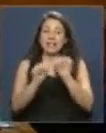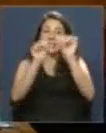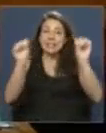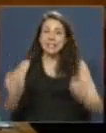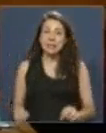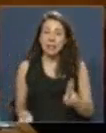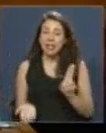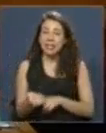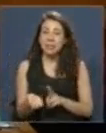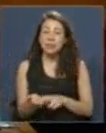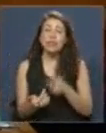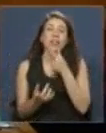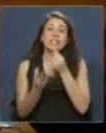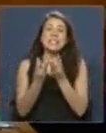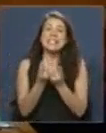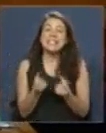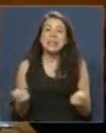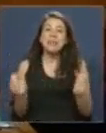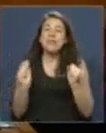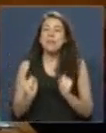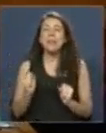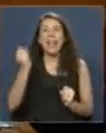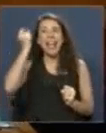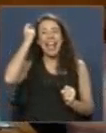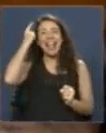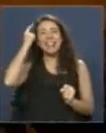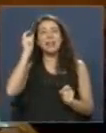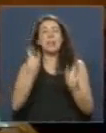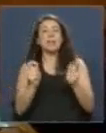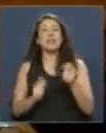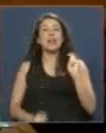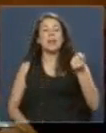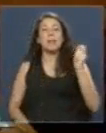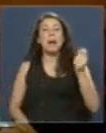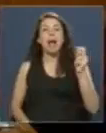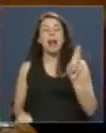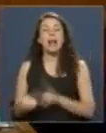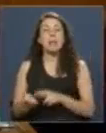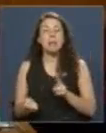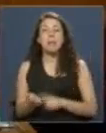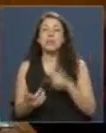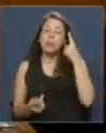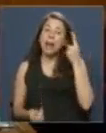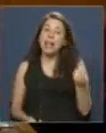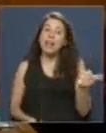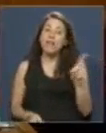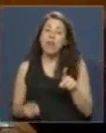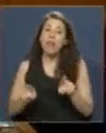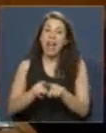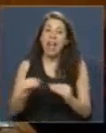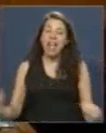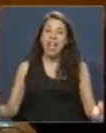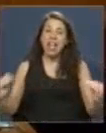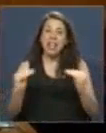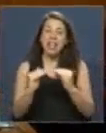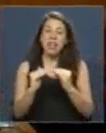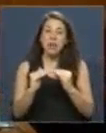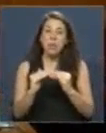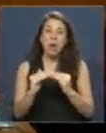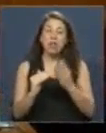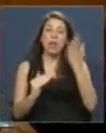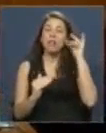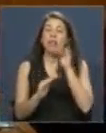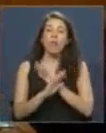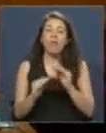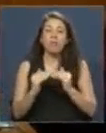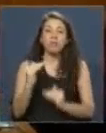más simple y más fácil de comprender para los contribuyentes con miras a restablecer la equidad que se perdió y que